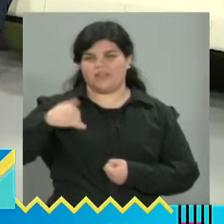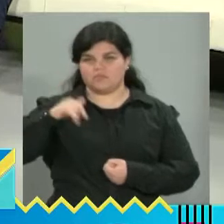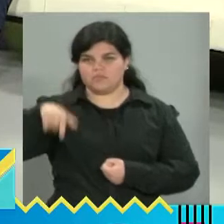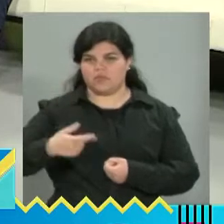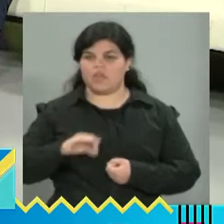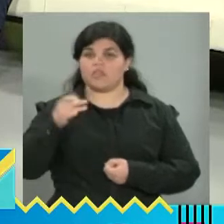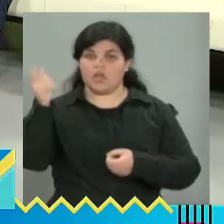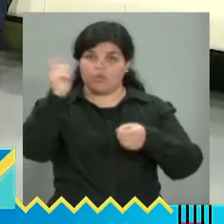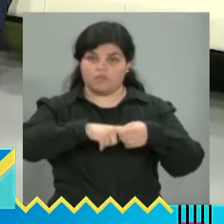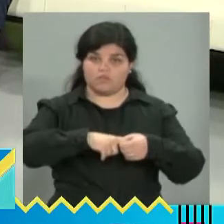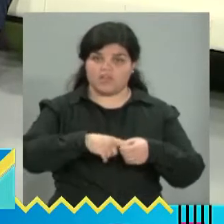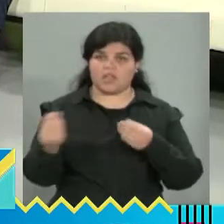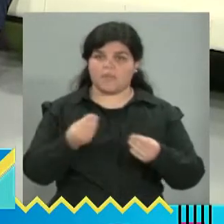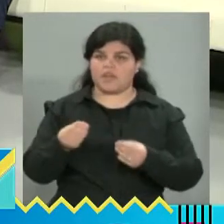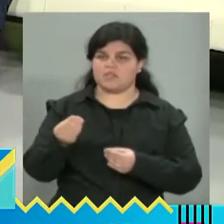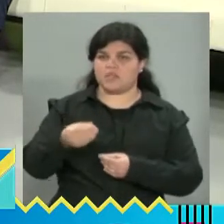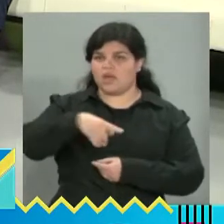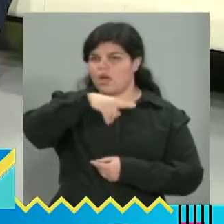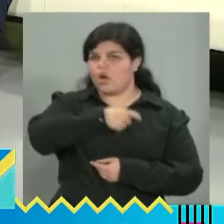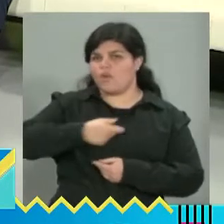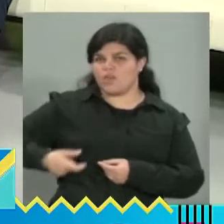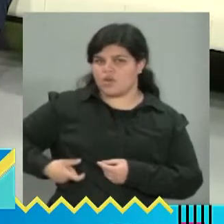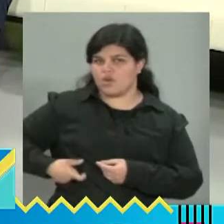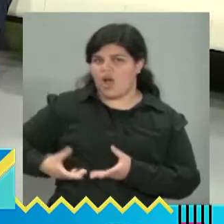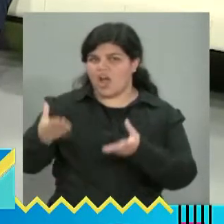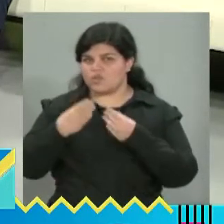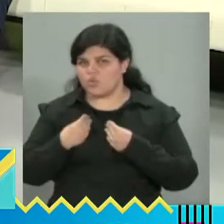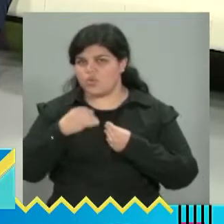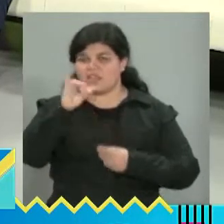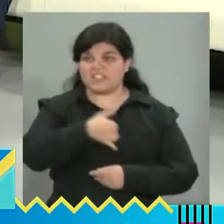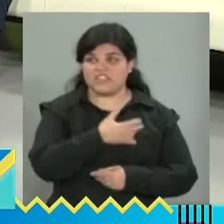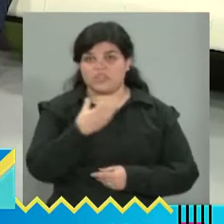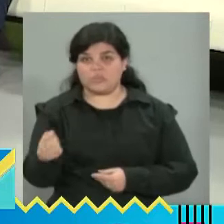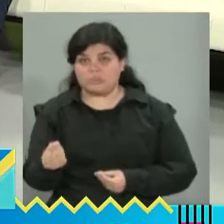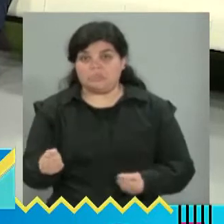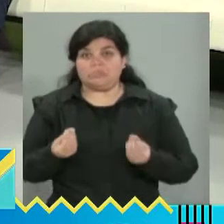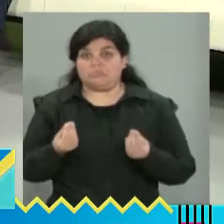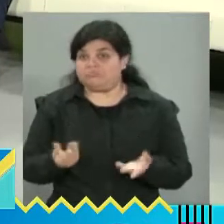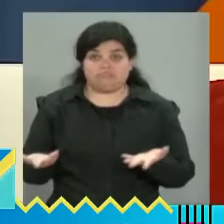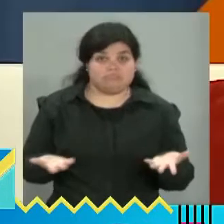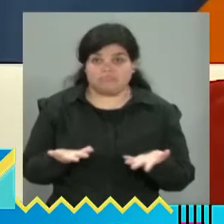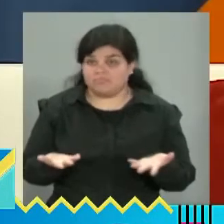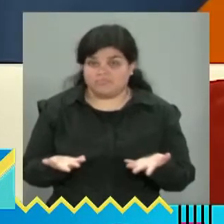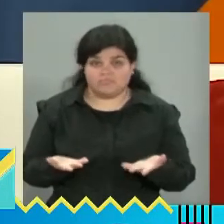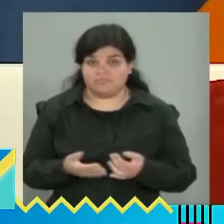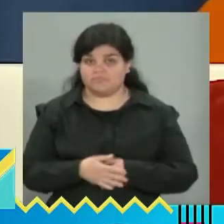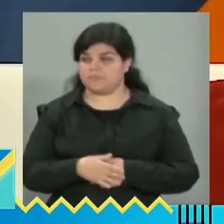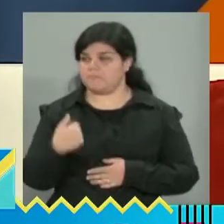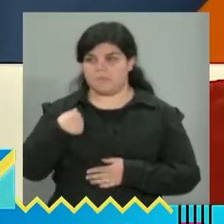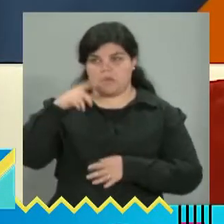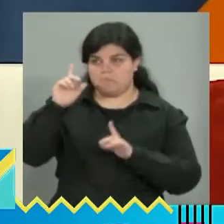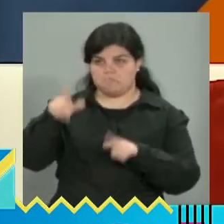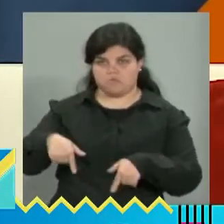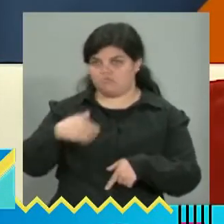estatal? ¿Sirve? ¿No sirve? ¿Es humo? Para ponerlo en metáfora. Yo desconozco, soy